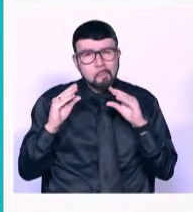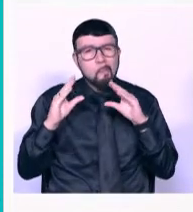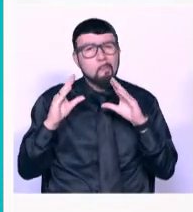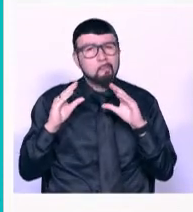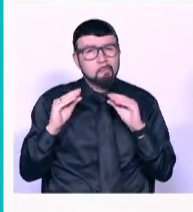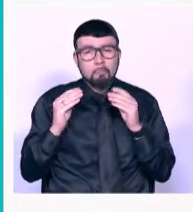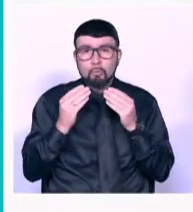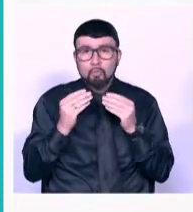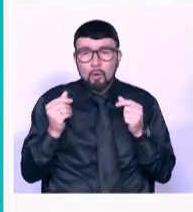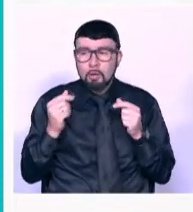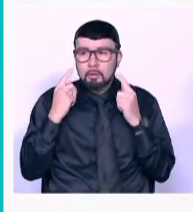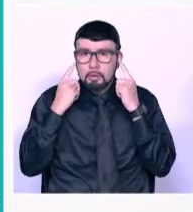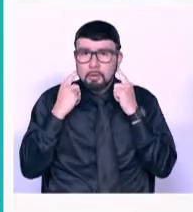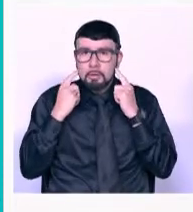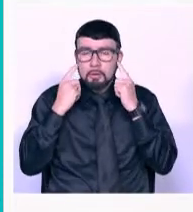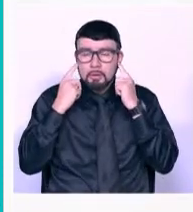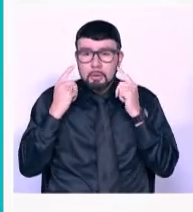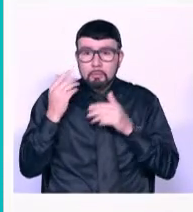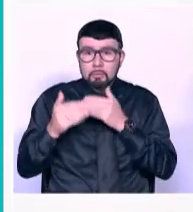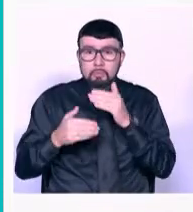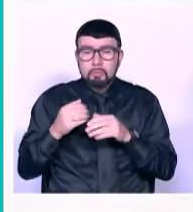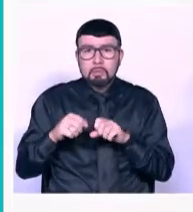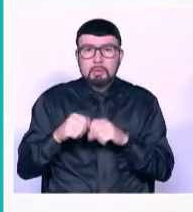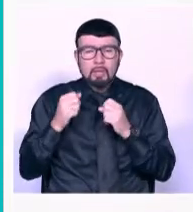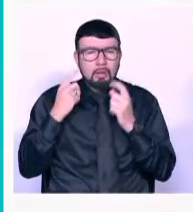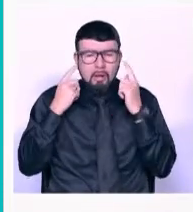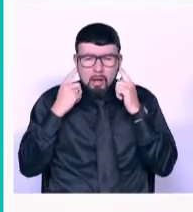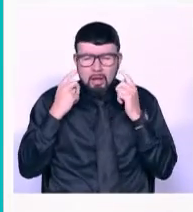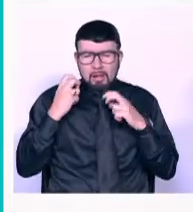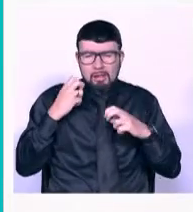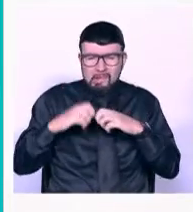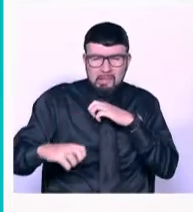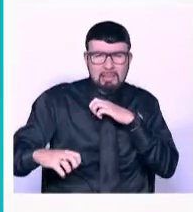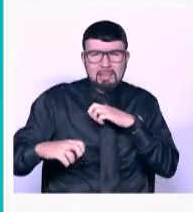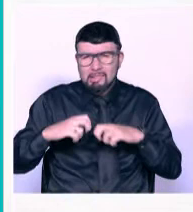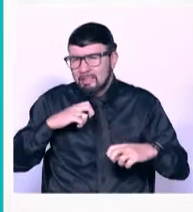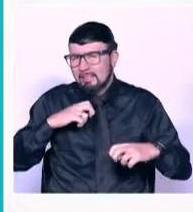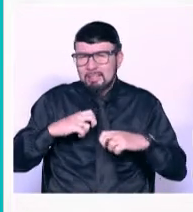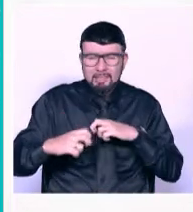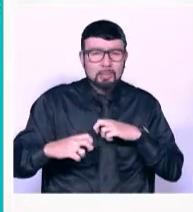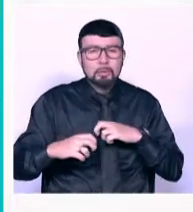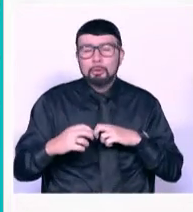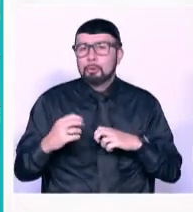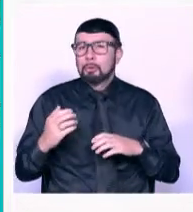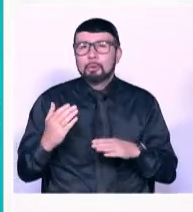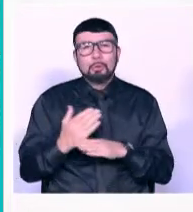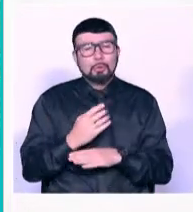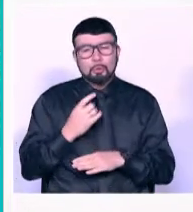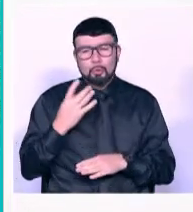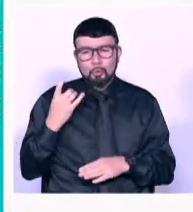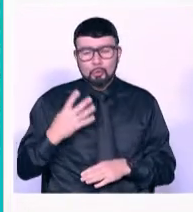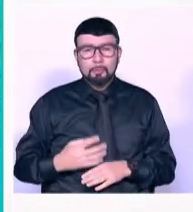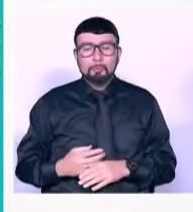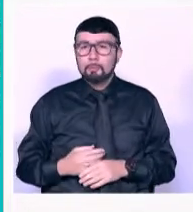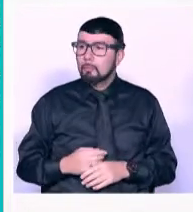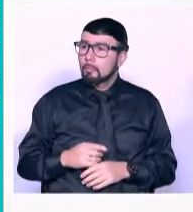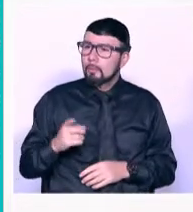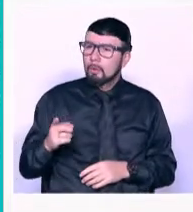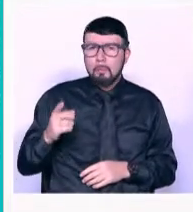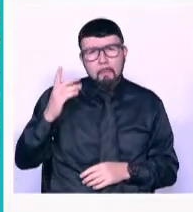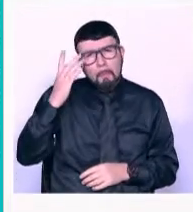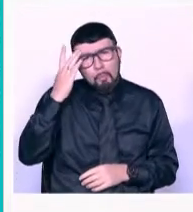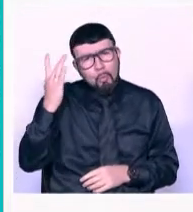empieza a haber una pérdida de este tejido y hay unos roces de los huesos. ¿Cuáles son los factores de riesgos que nos llevan a